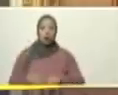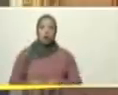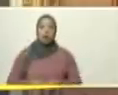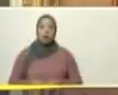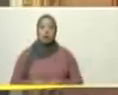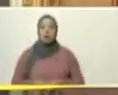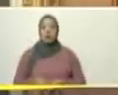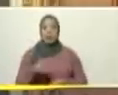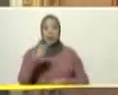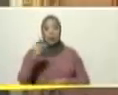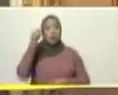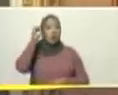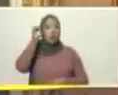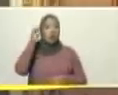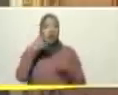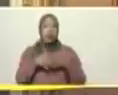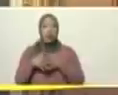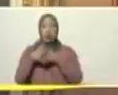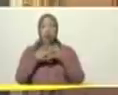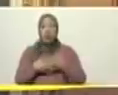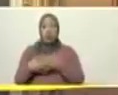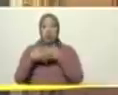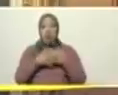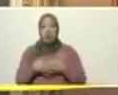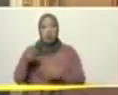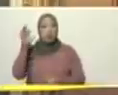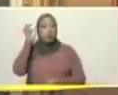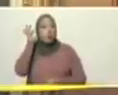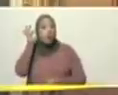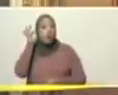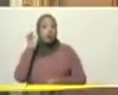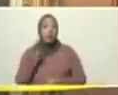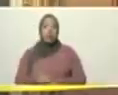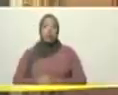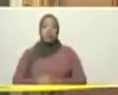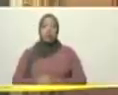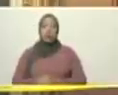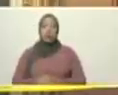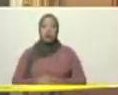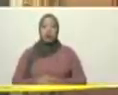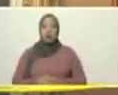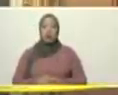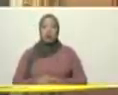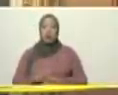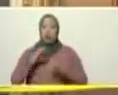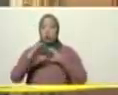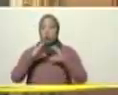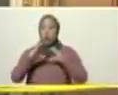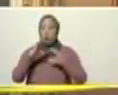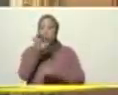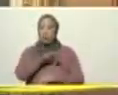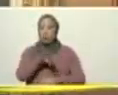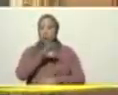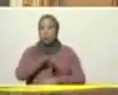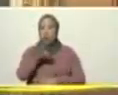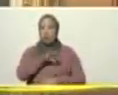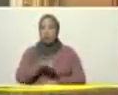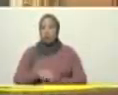de Estados Unidos. Primero a Zoe Paper, comunicadora